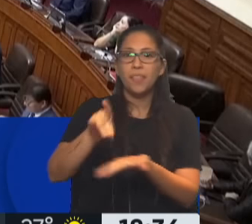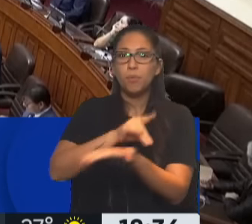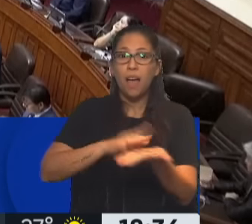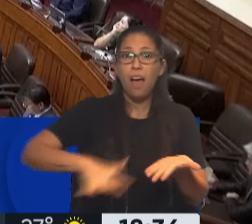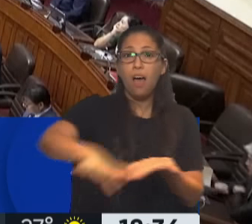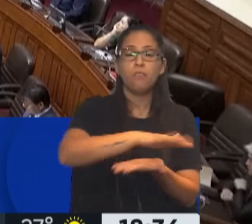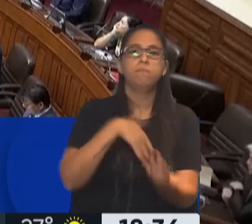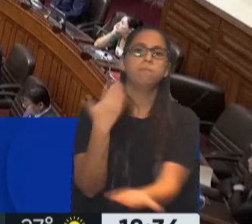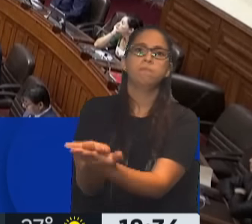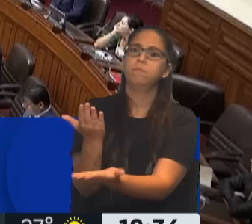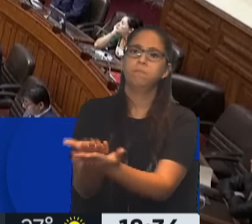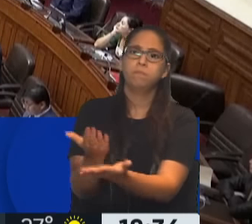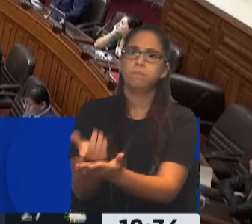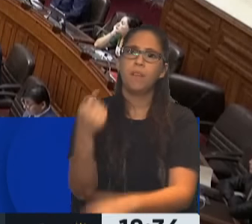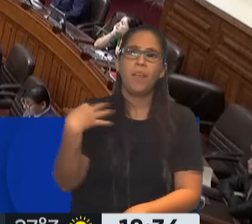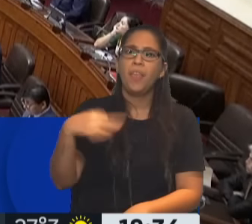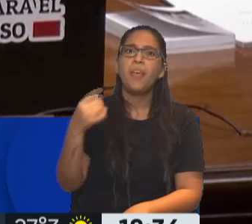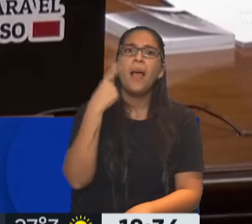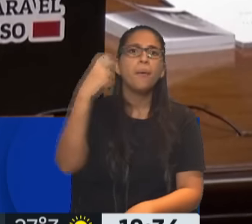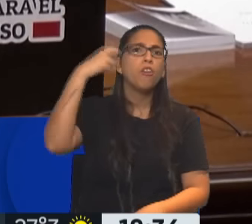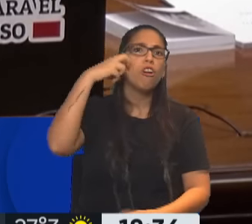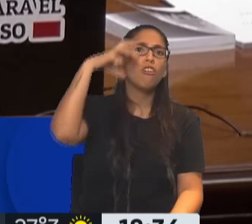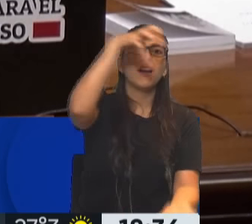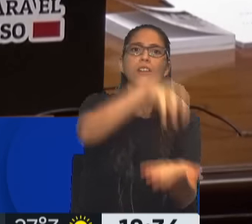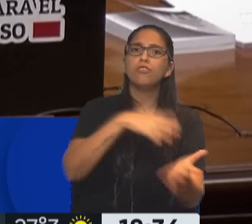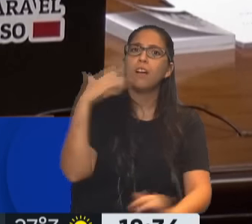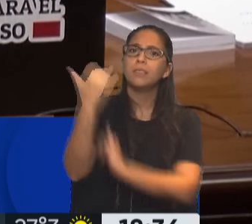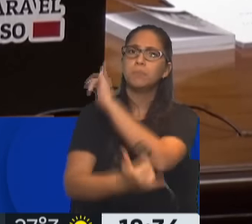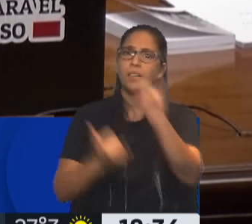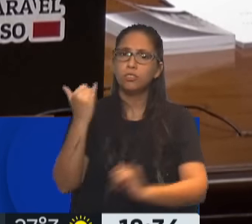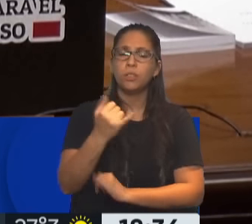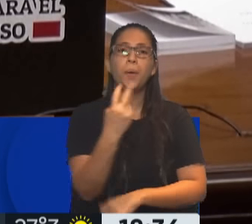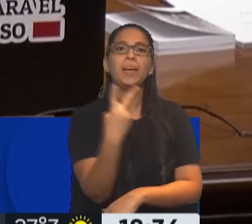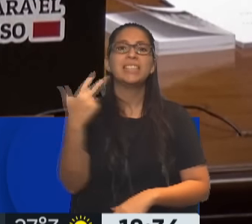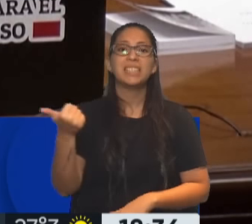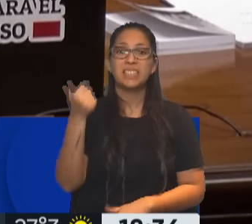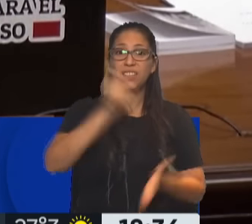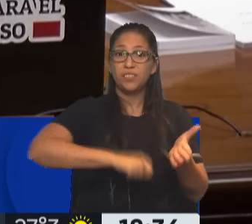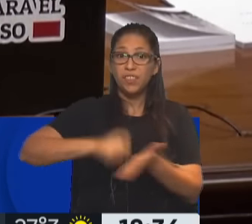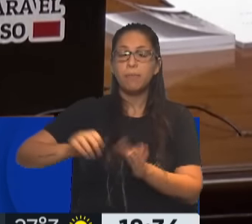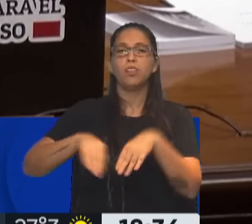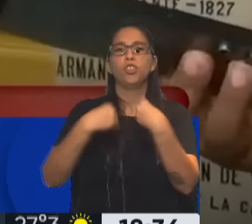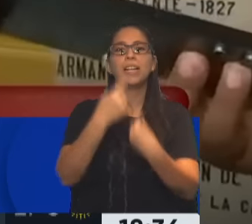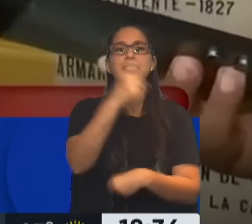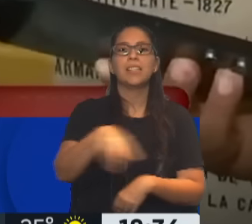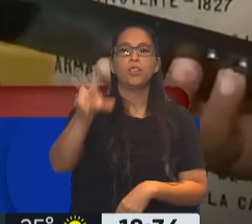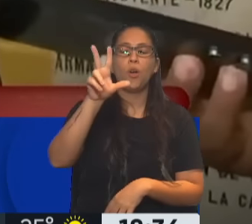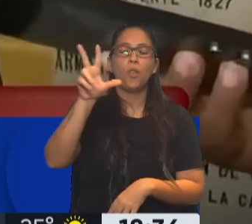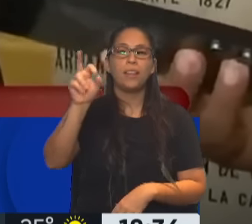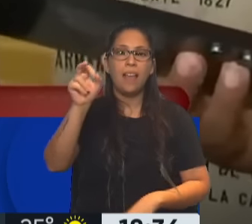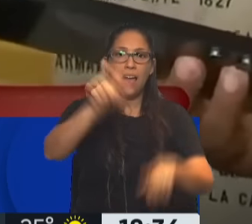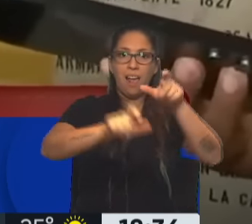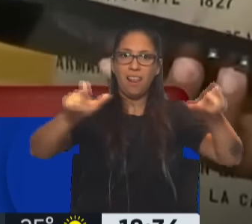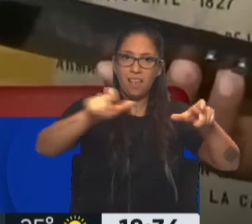presentaron una moción de vacancia ante el Congreso. La iniciativa cuenta con 26 firmas de un total de 130 legisladores. La mayoría